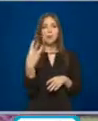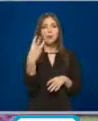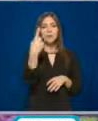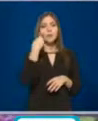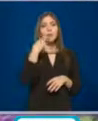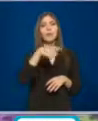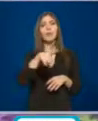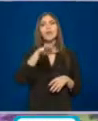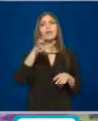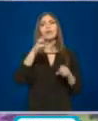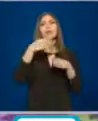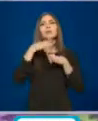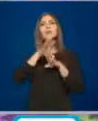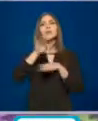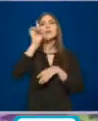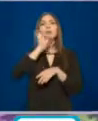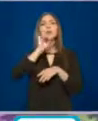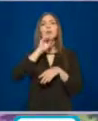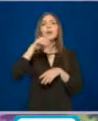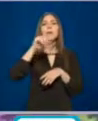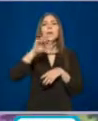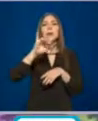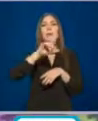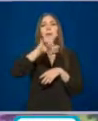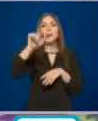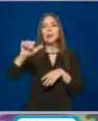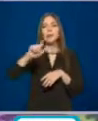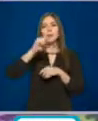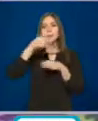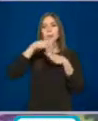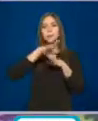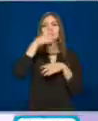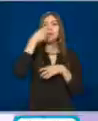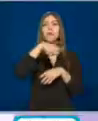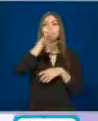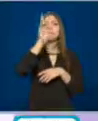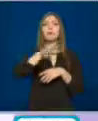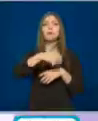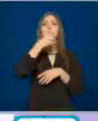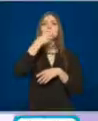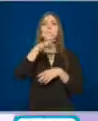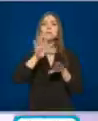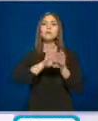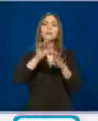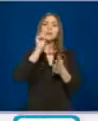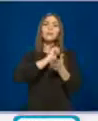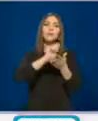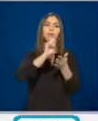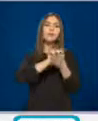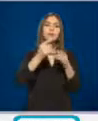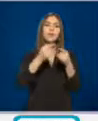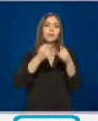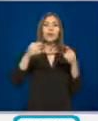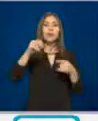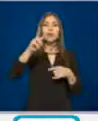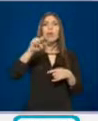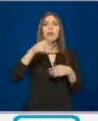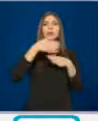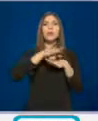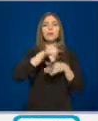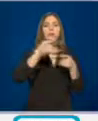Woman. Maravillosa. Pero esta historia es fascinante, es tan fascinante que se han escrito novelas. Julio Verne escribió una crónica sobre esta